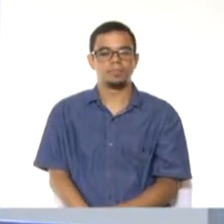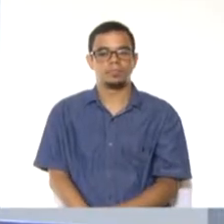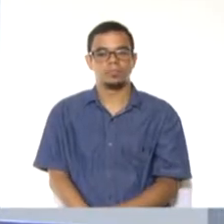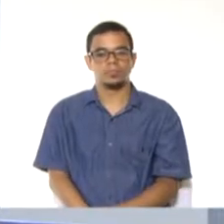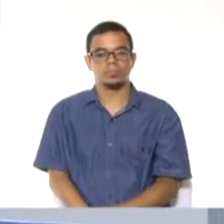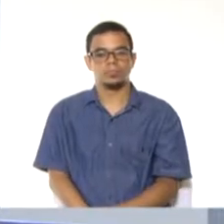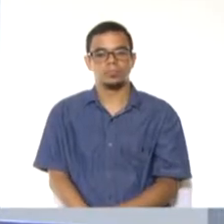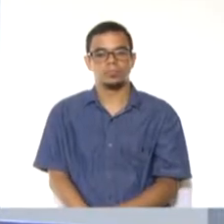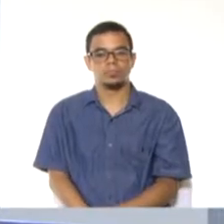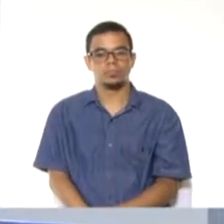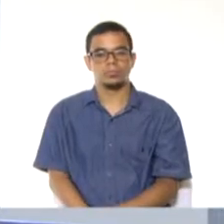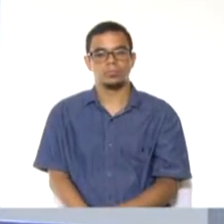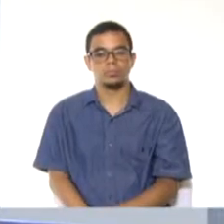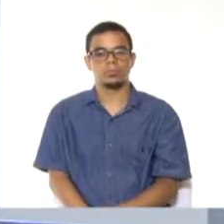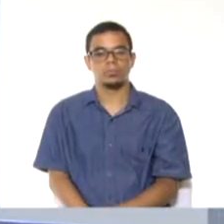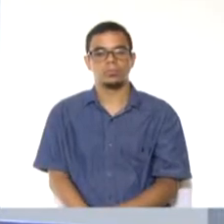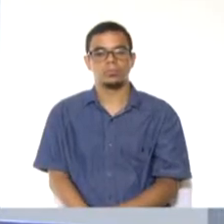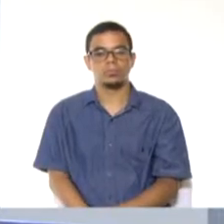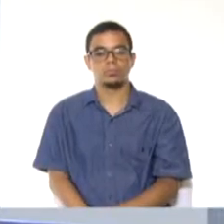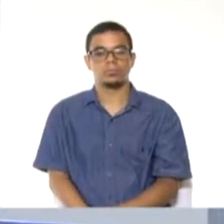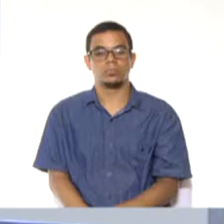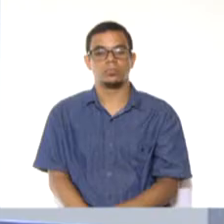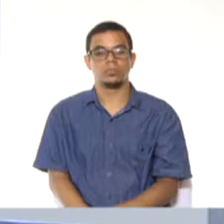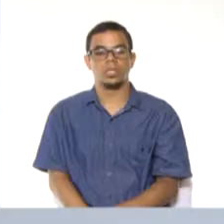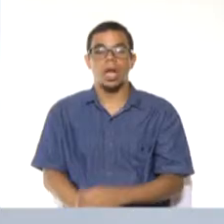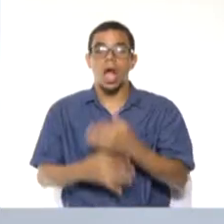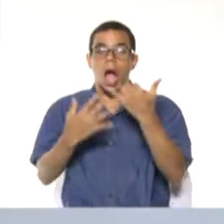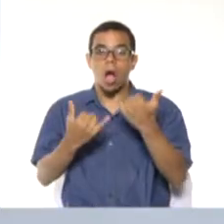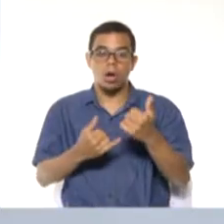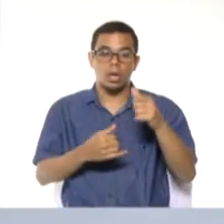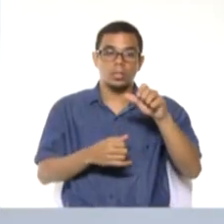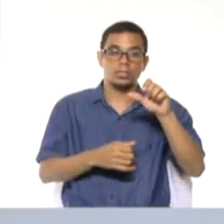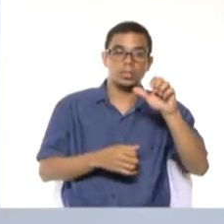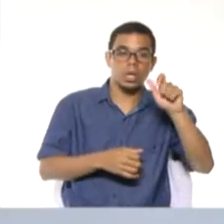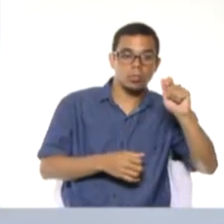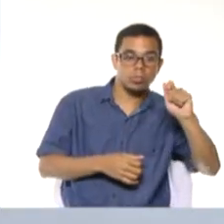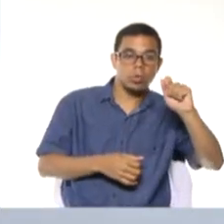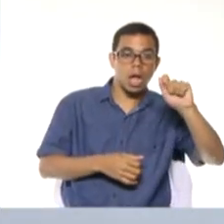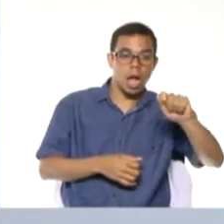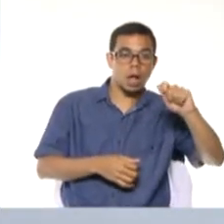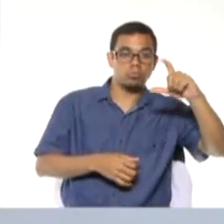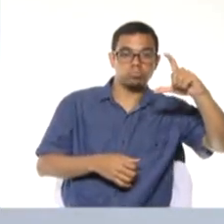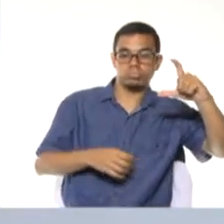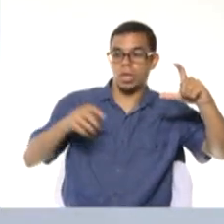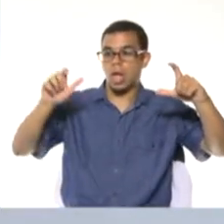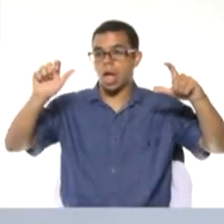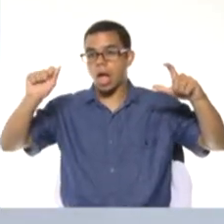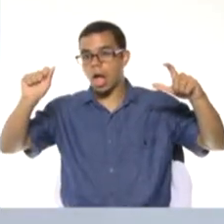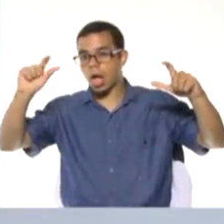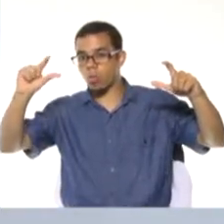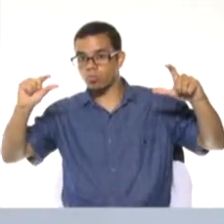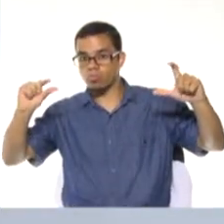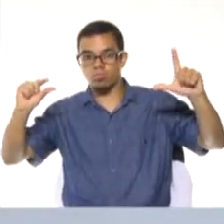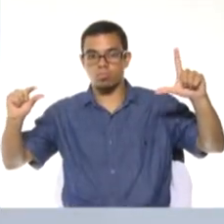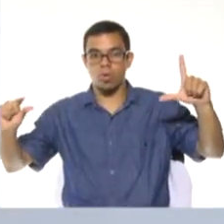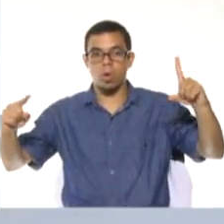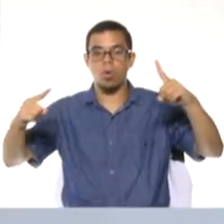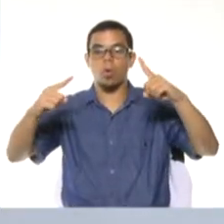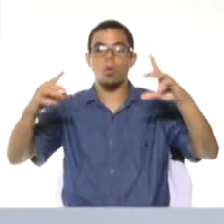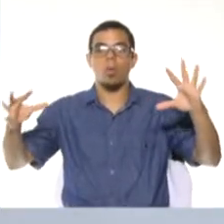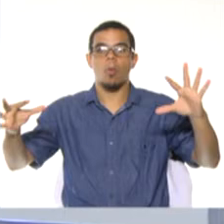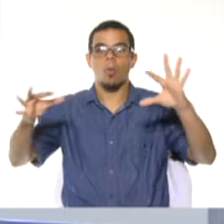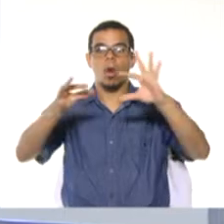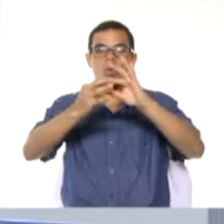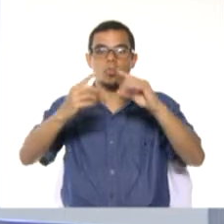hicimos nosotros? Vamos a establecer un cruce entre esas dos semillitas. Y entre esas dos semillitas vamos a tener nuestra